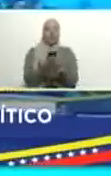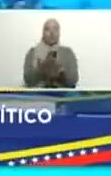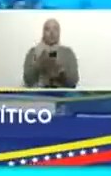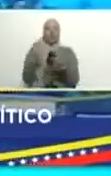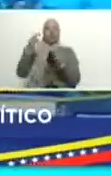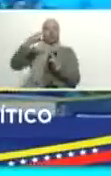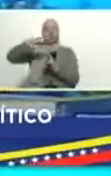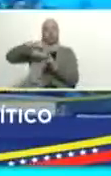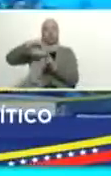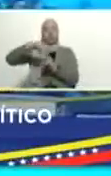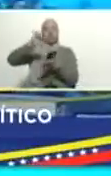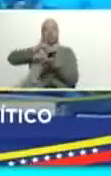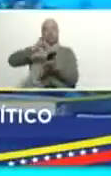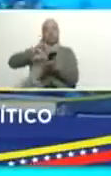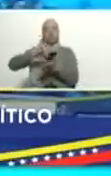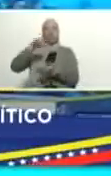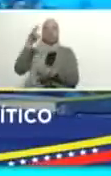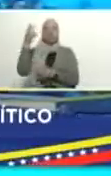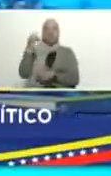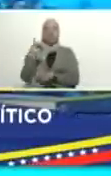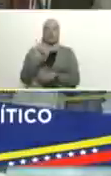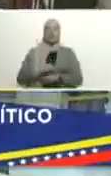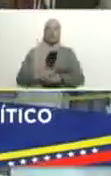Cristóbal, el Táchira,